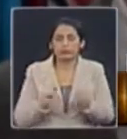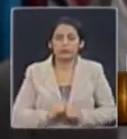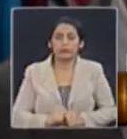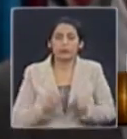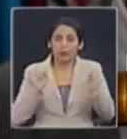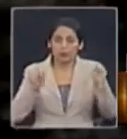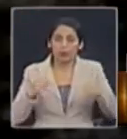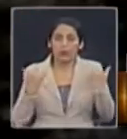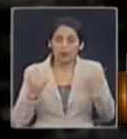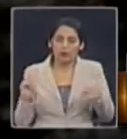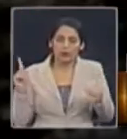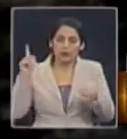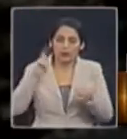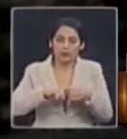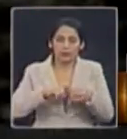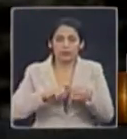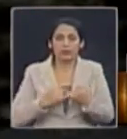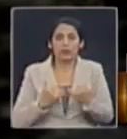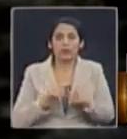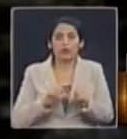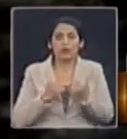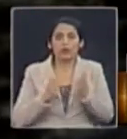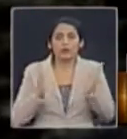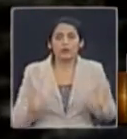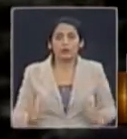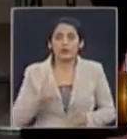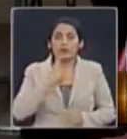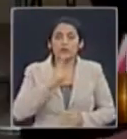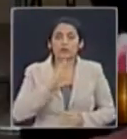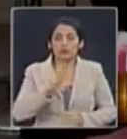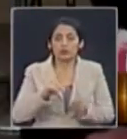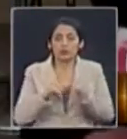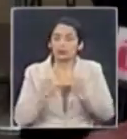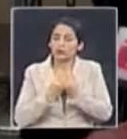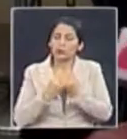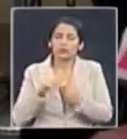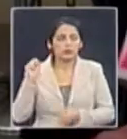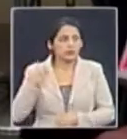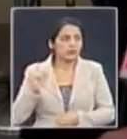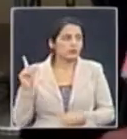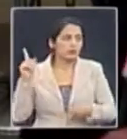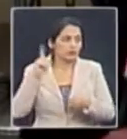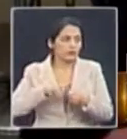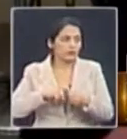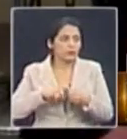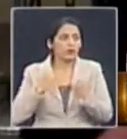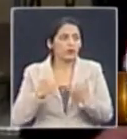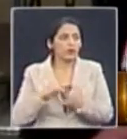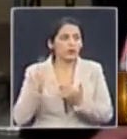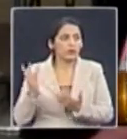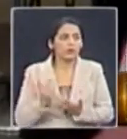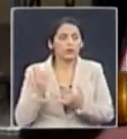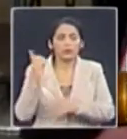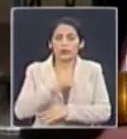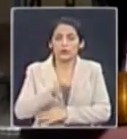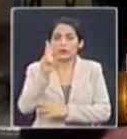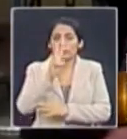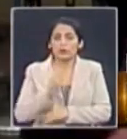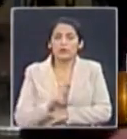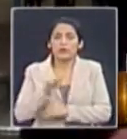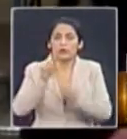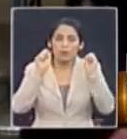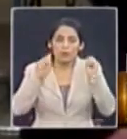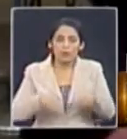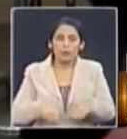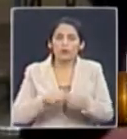oposición aseguran que sus tiendas se registrarán. Esperamos el día viernes tener una reunión del bloque y del partido precisamente